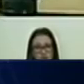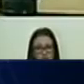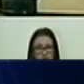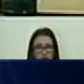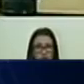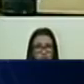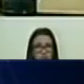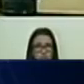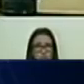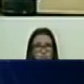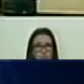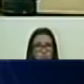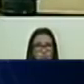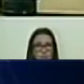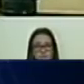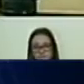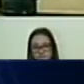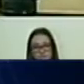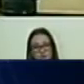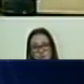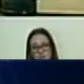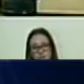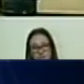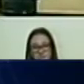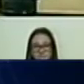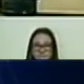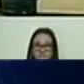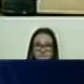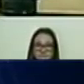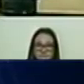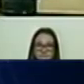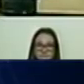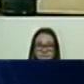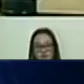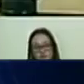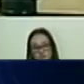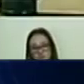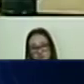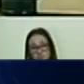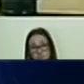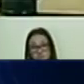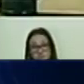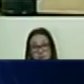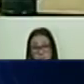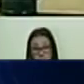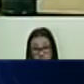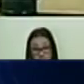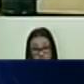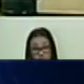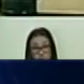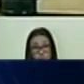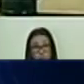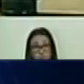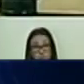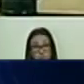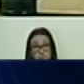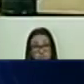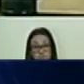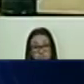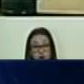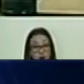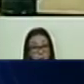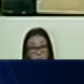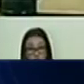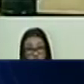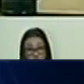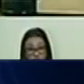crédito y le dicen no se les puede vender el boleto. A empresarios, no digo militantes del Partido Socialista Unido